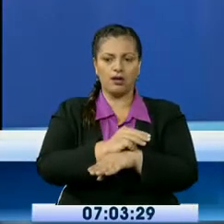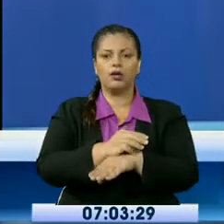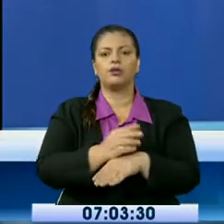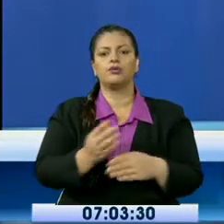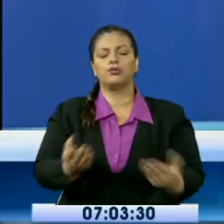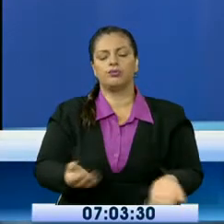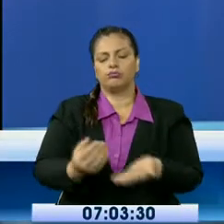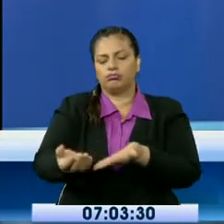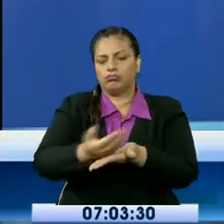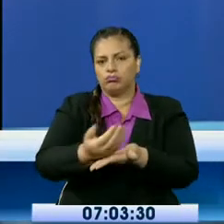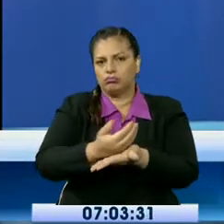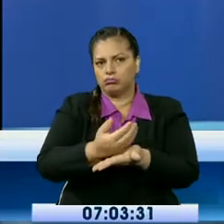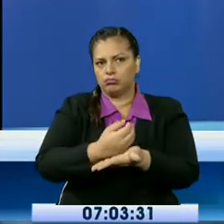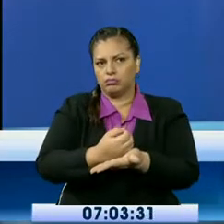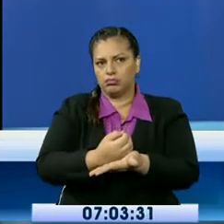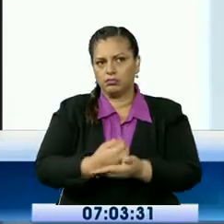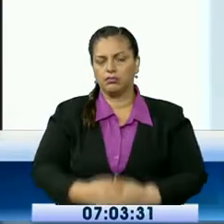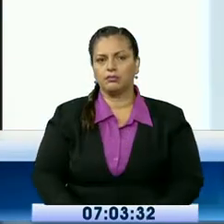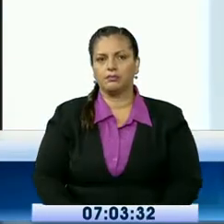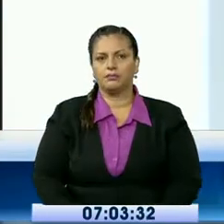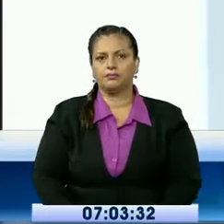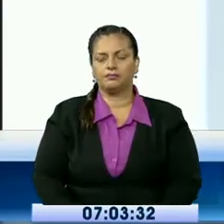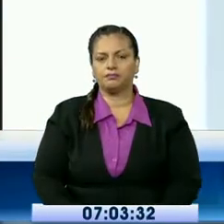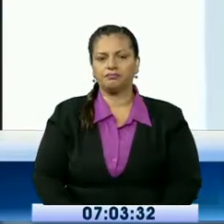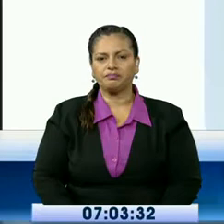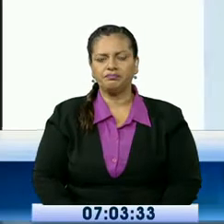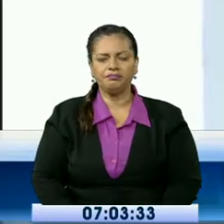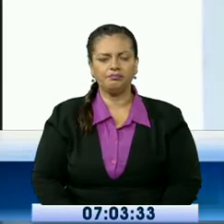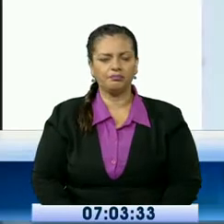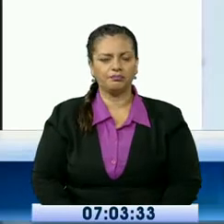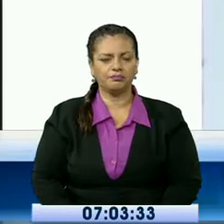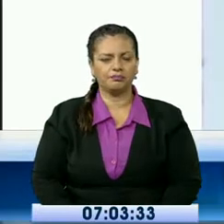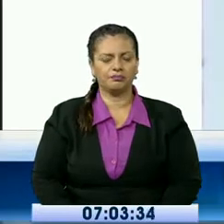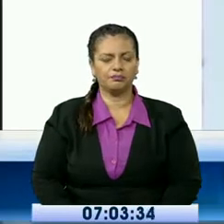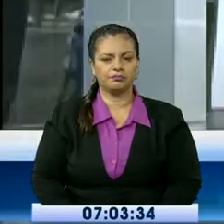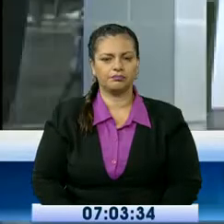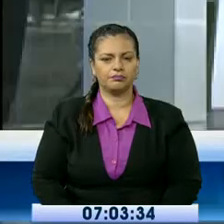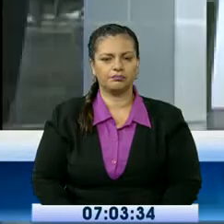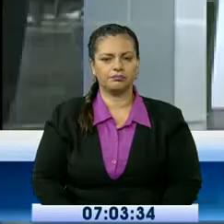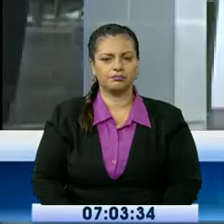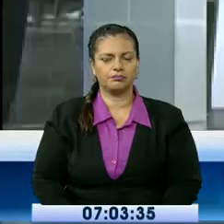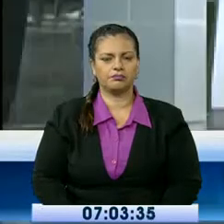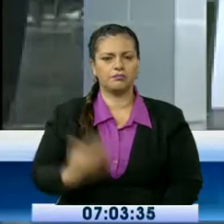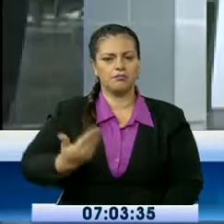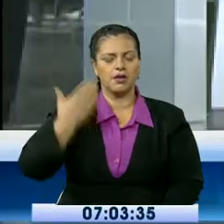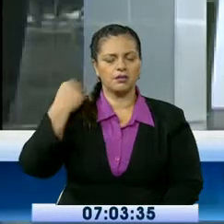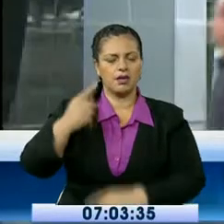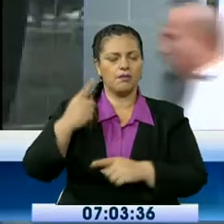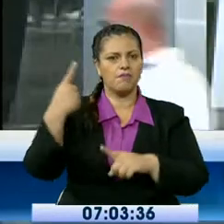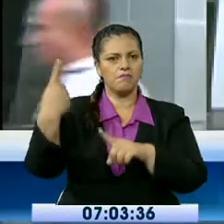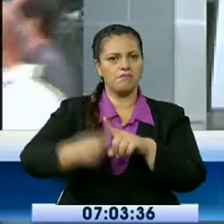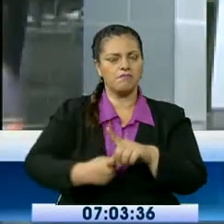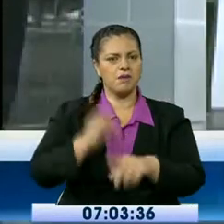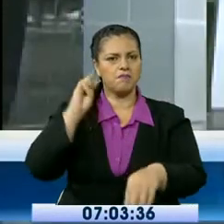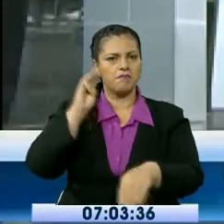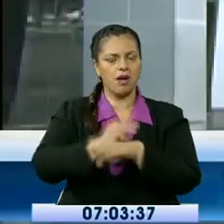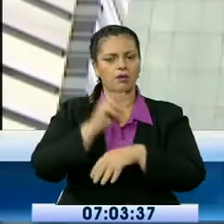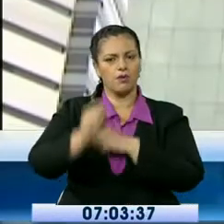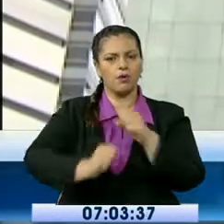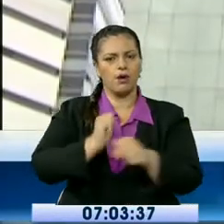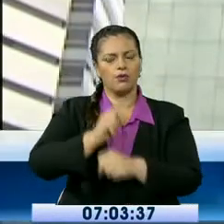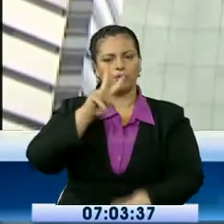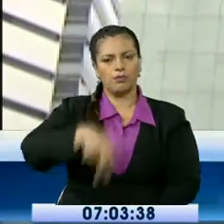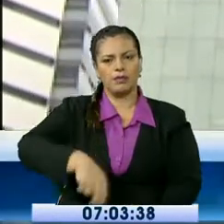año 2016. Este mecanismo se incorporó desde mayo del 2016 y el SRI ha registrado más